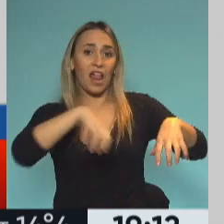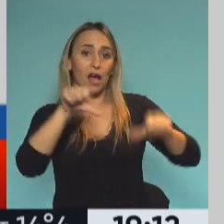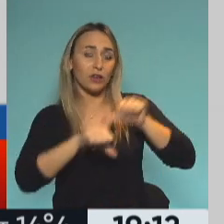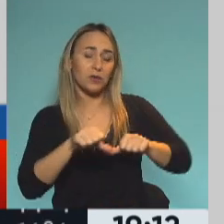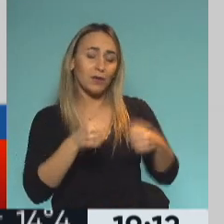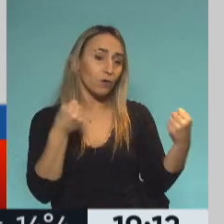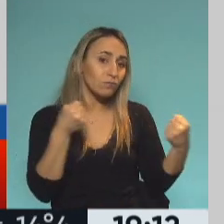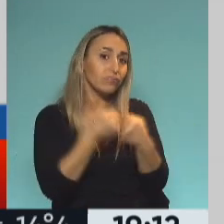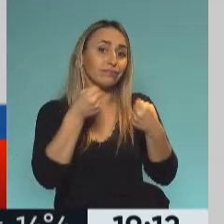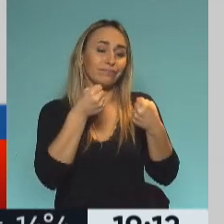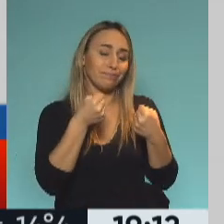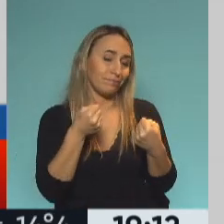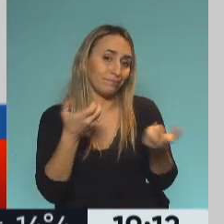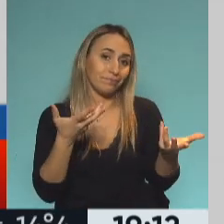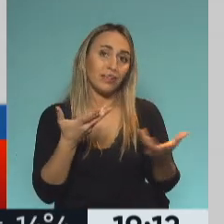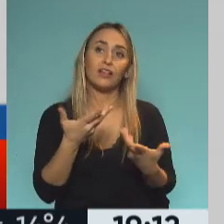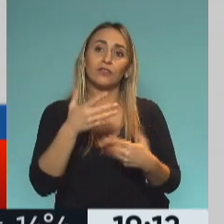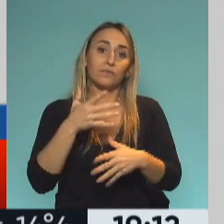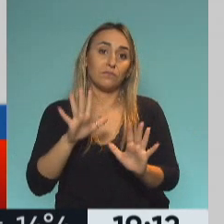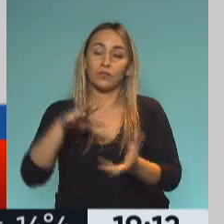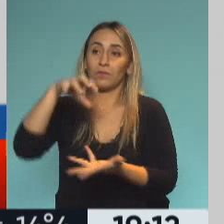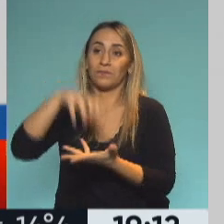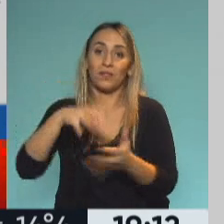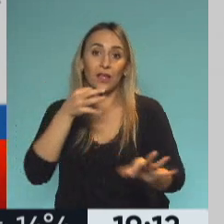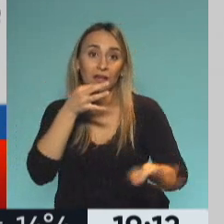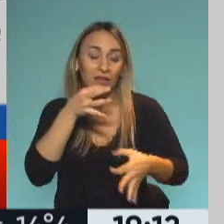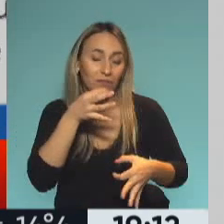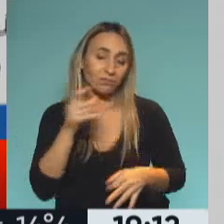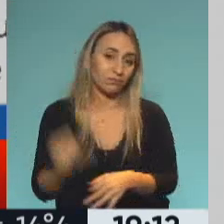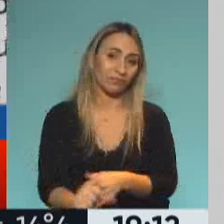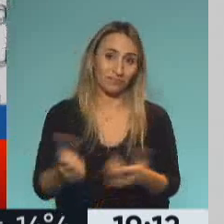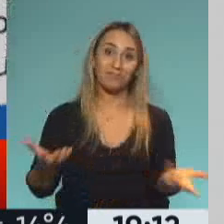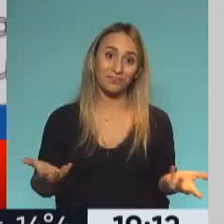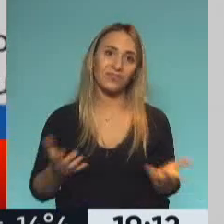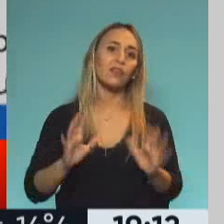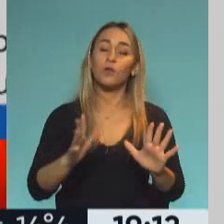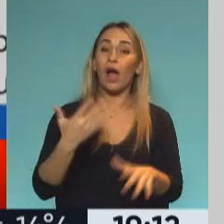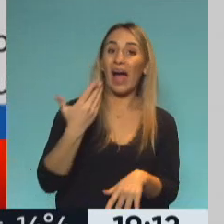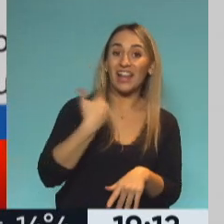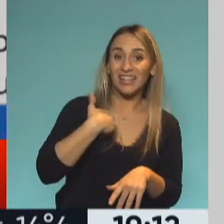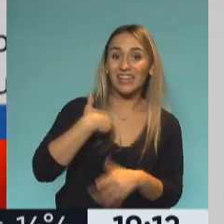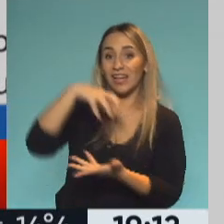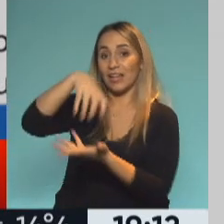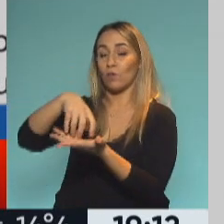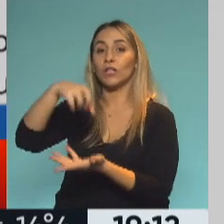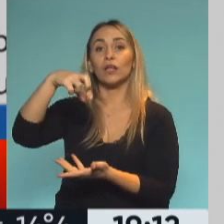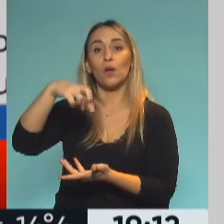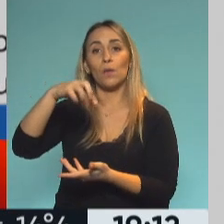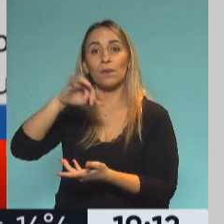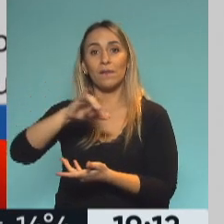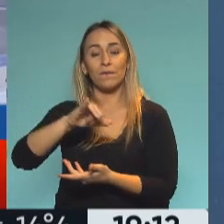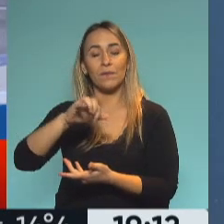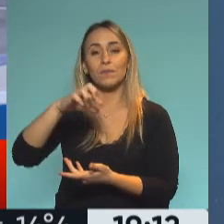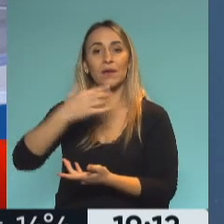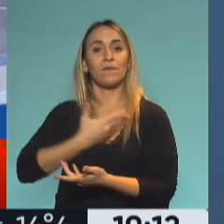responsabilidad y del fabricante no pudo continuar con la venta de COVAX. Es decir, lo que pasó es que no hubo acuerdo entre Argentina y Pfizer, pero porque la misma situación por la